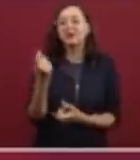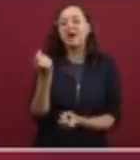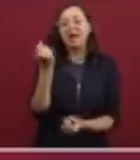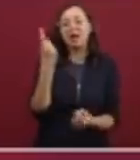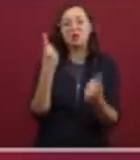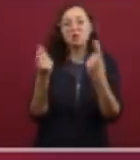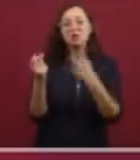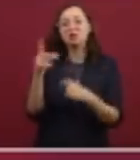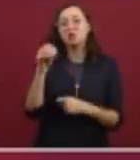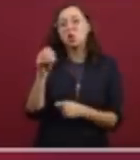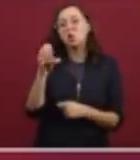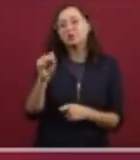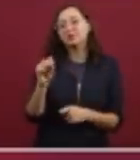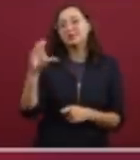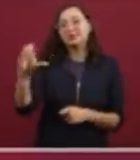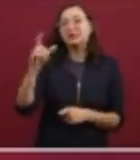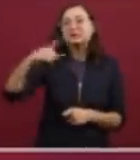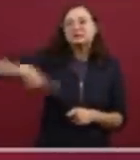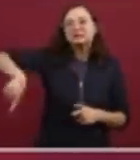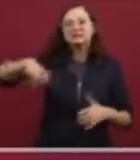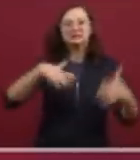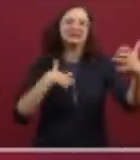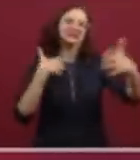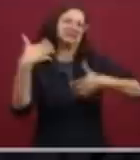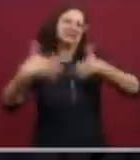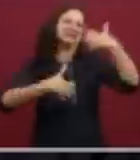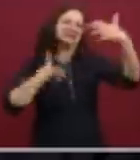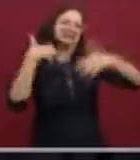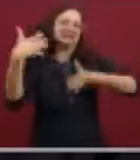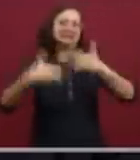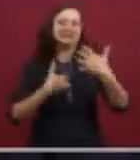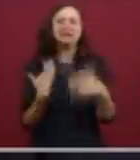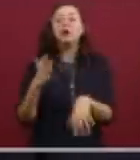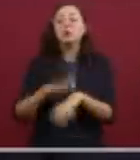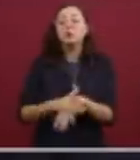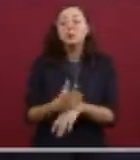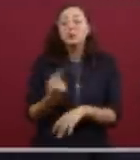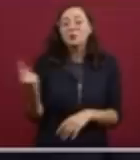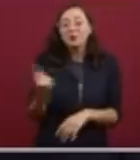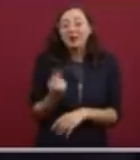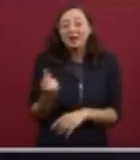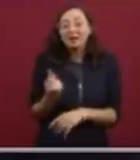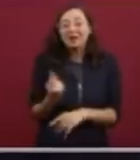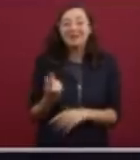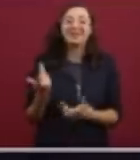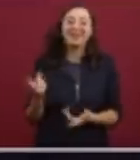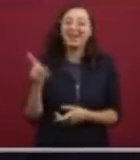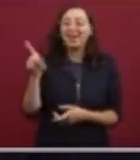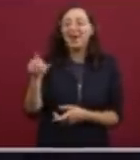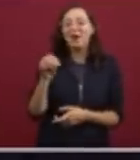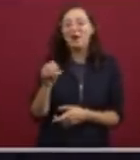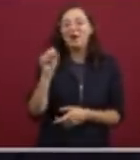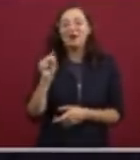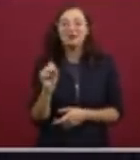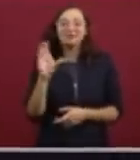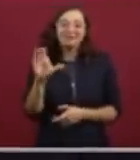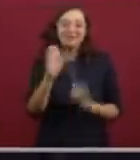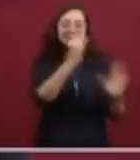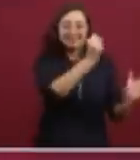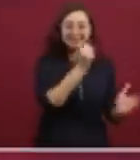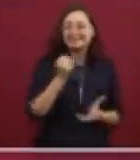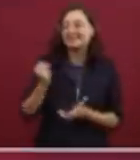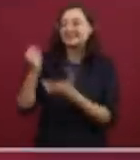organizaciones, porque ¿qué pasaba? Se entregaba el dinero a las organizaciones y